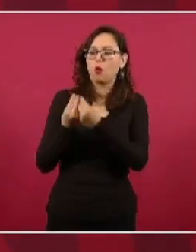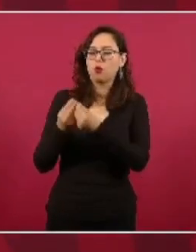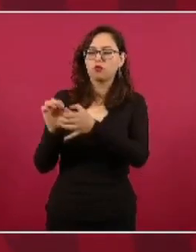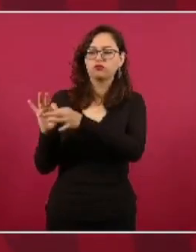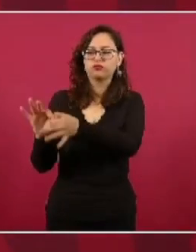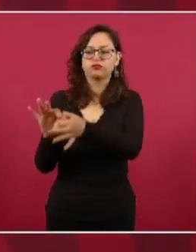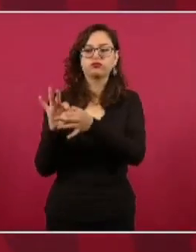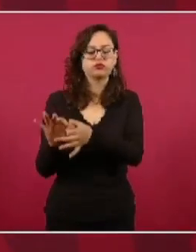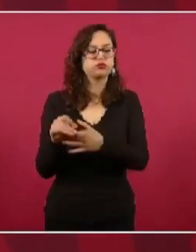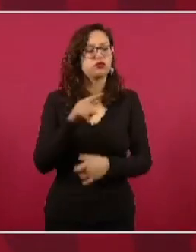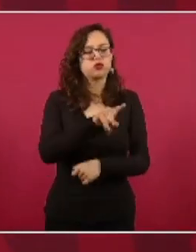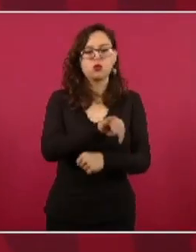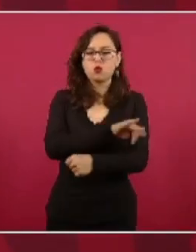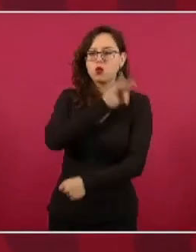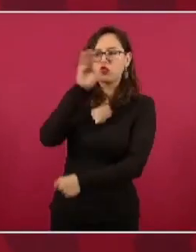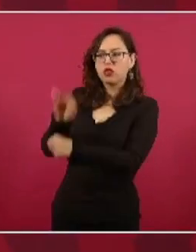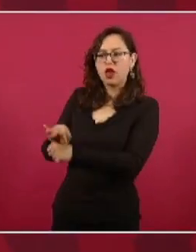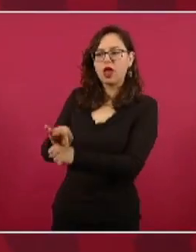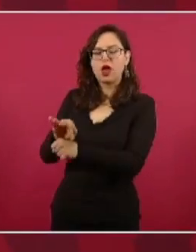¿Cómo es que defiendes al pueblo?